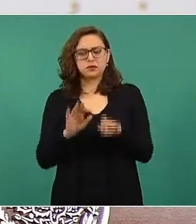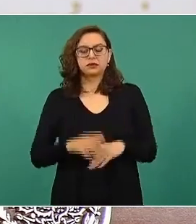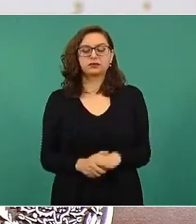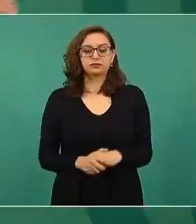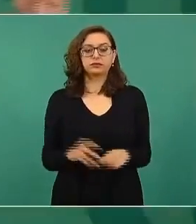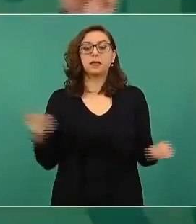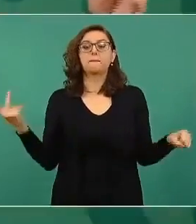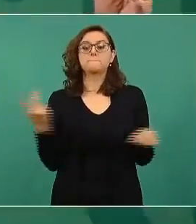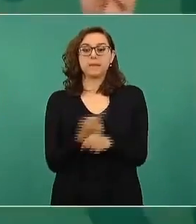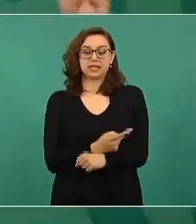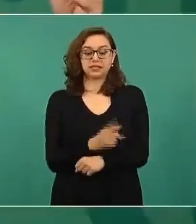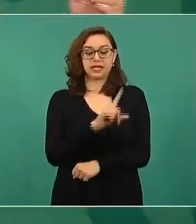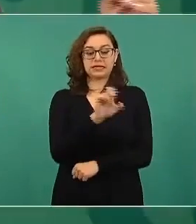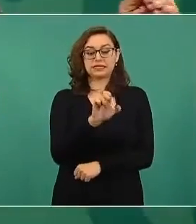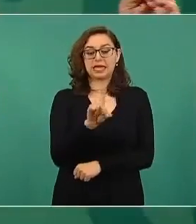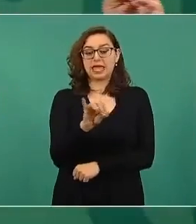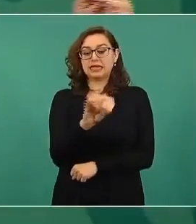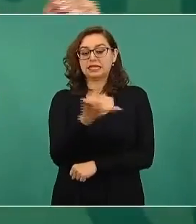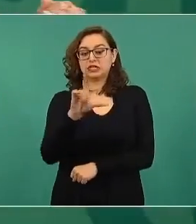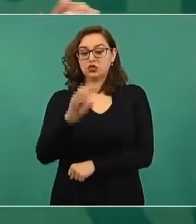Termina la elección.